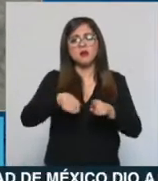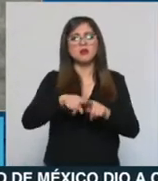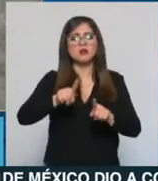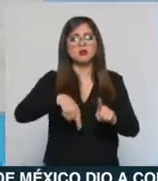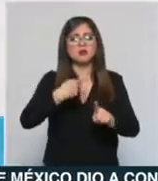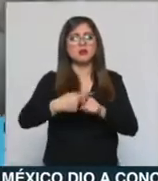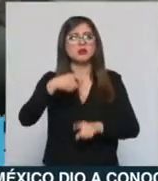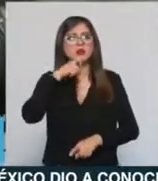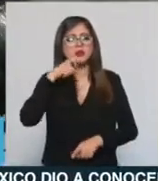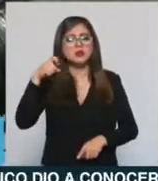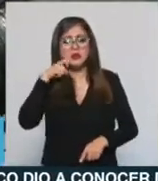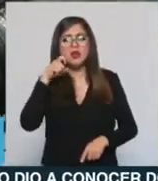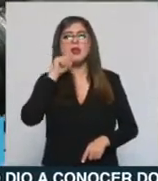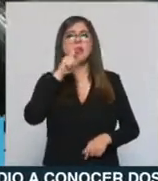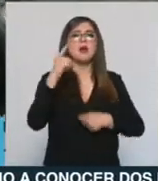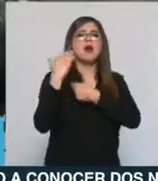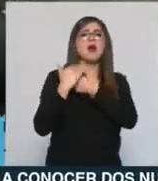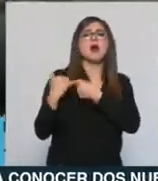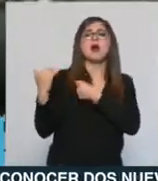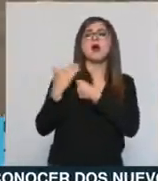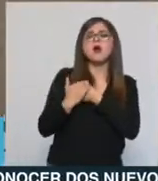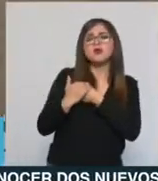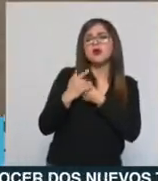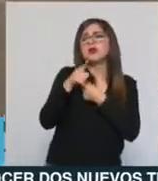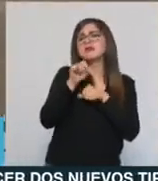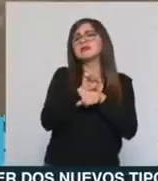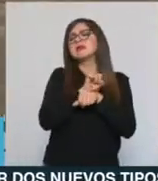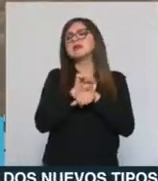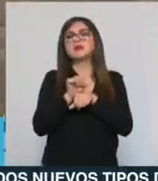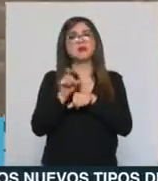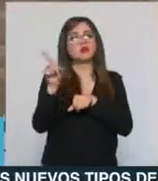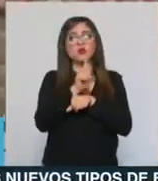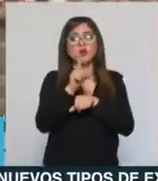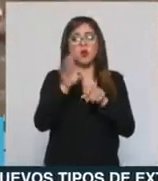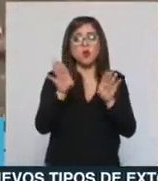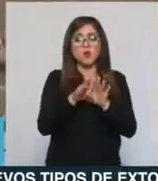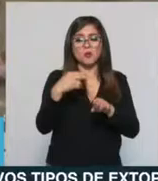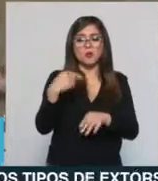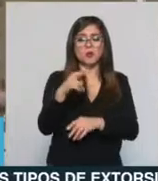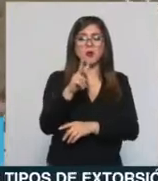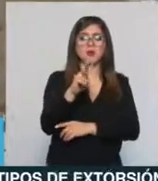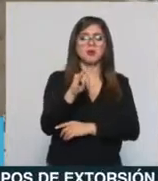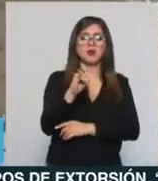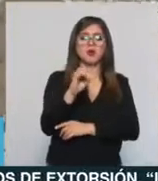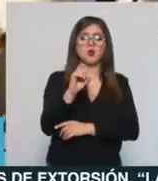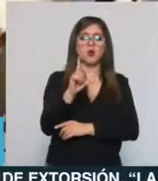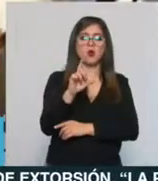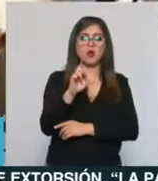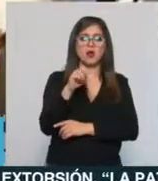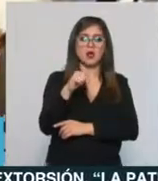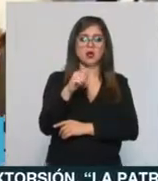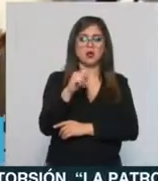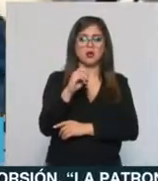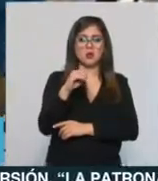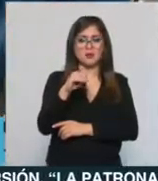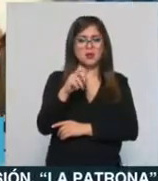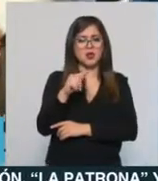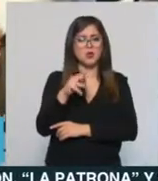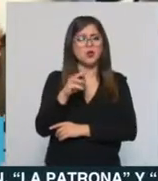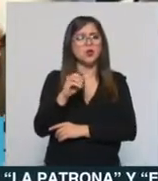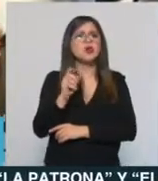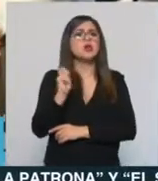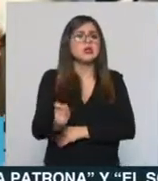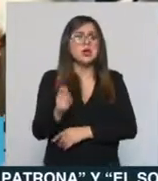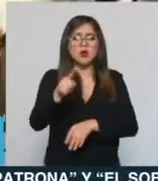por simple que pareciera el acoso, creo que se trata de un violentómetro y así me gustaría llamarlo, en donde los medios deberían de